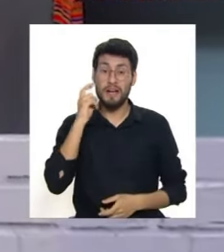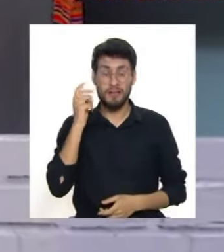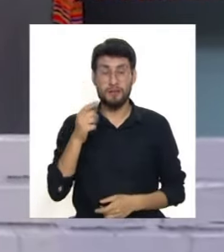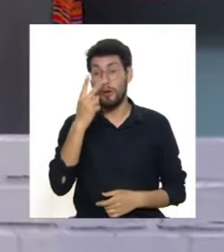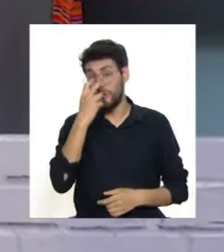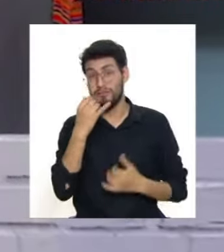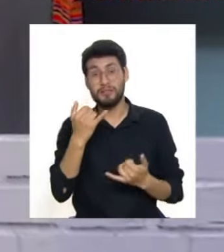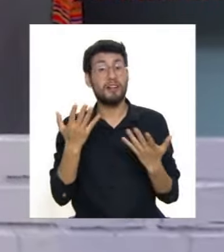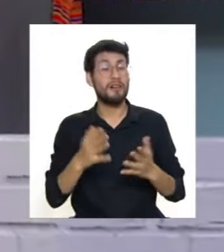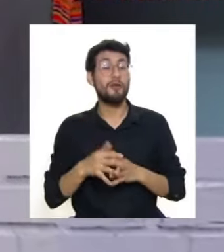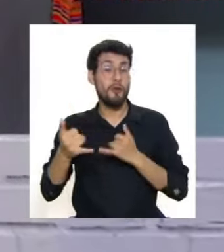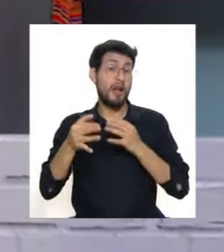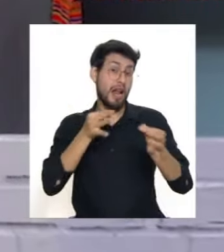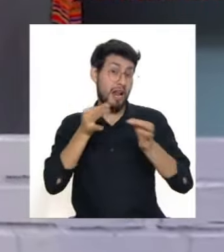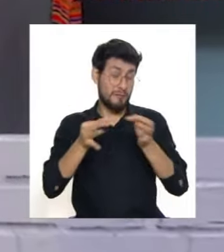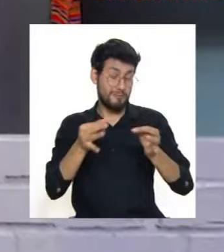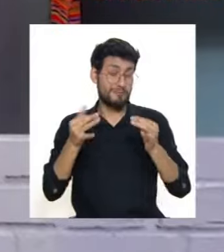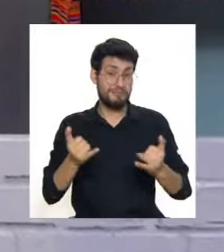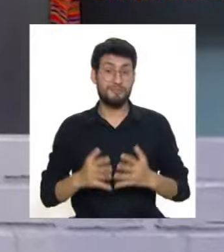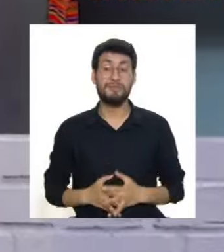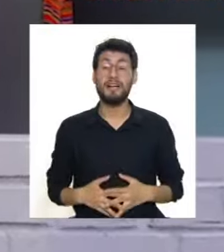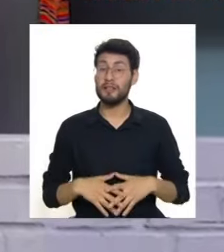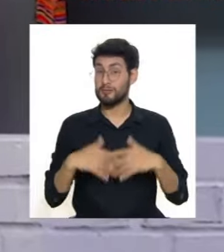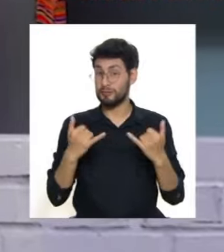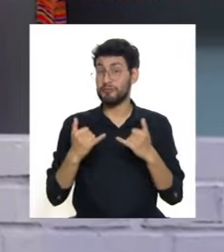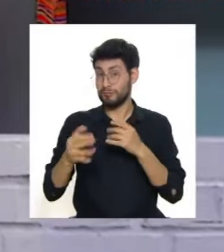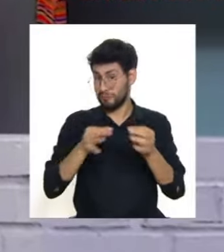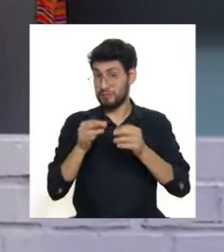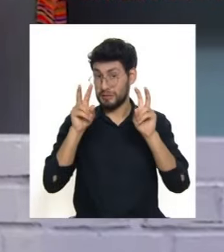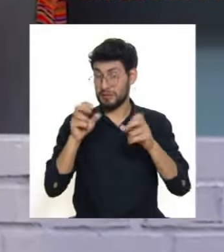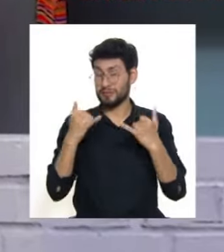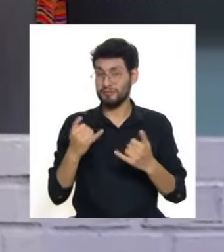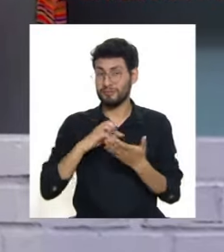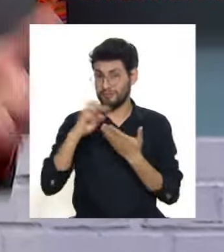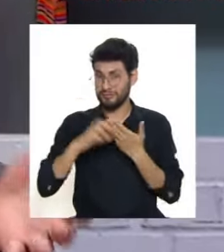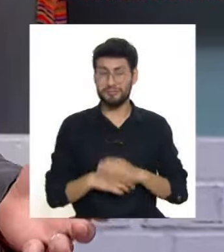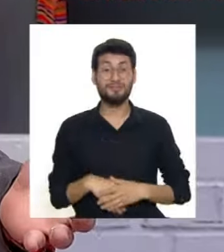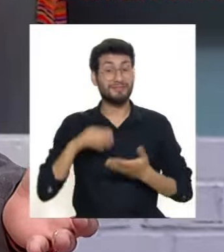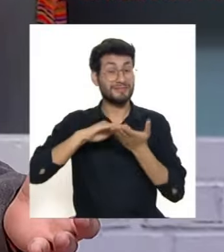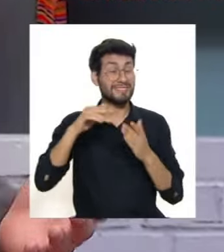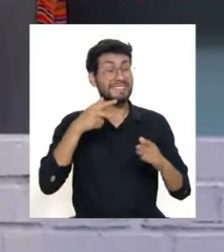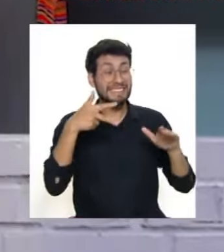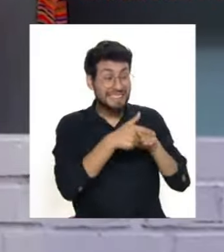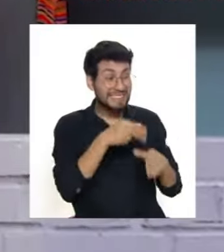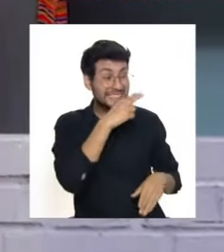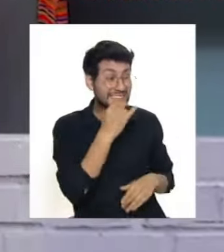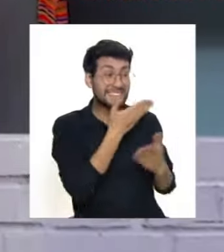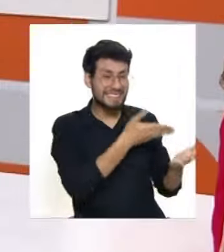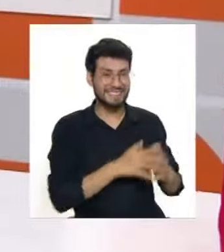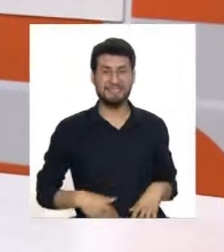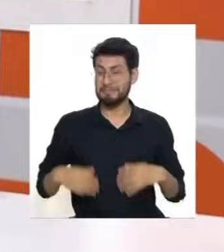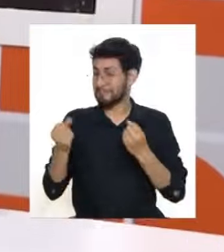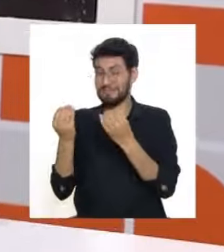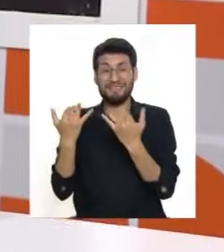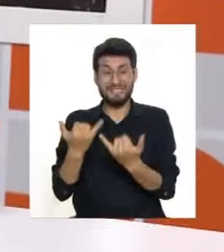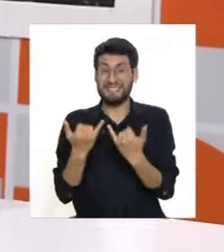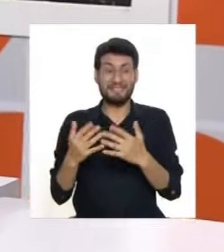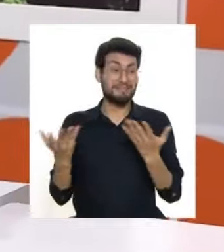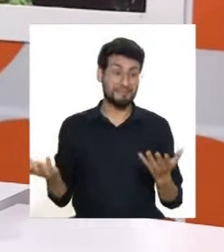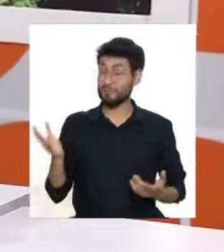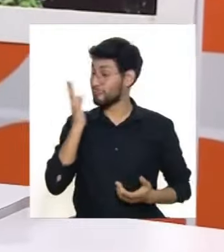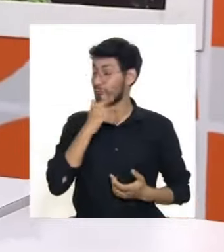sordoceguera. Por eso es que hoy vamos a hablar el... Por eso es que vamos a tocar ese tema en el programa. Perdóname, Nico, que te corté, ahora no, sí. No, tranquilo, acá estamos.